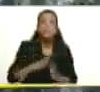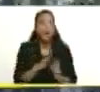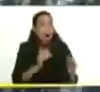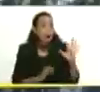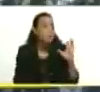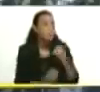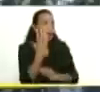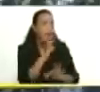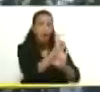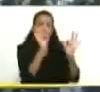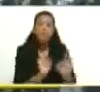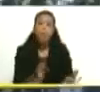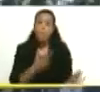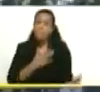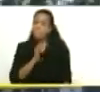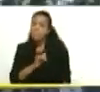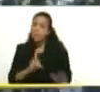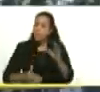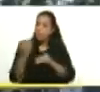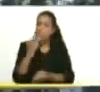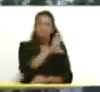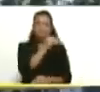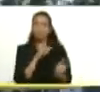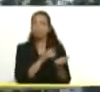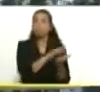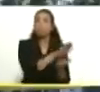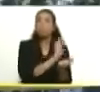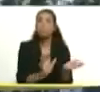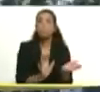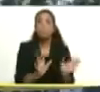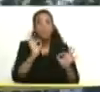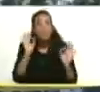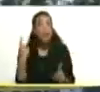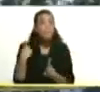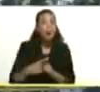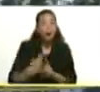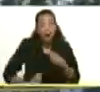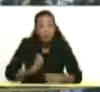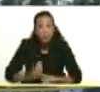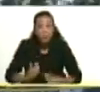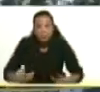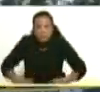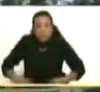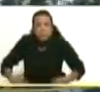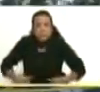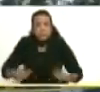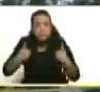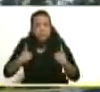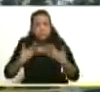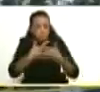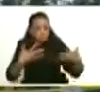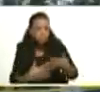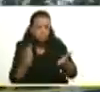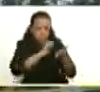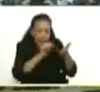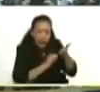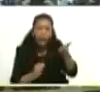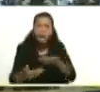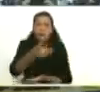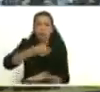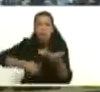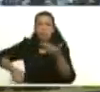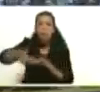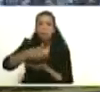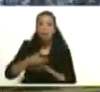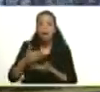construir sus propios modelos. Hay que hacer más, mucho más. Hemos